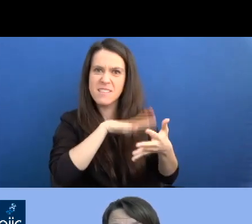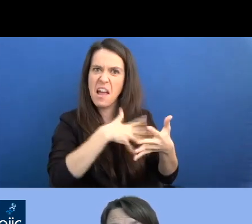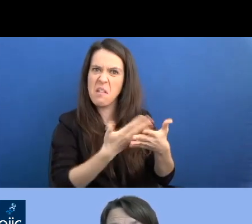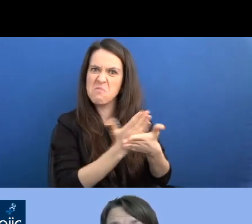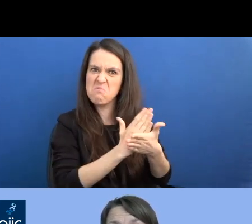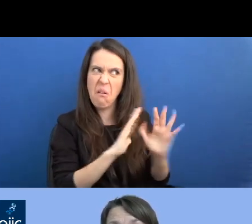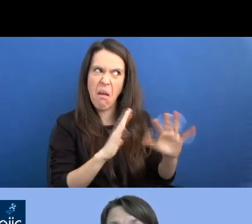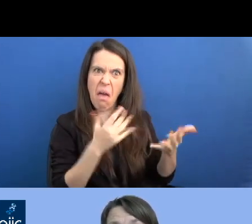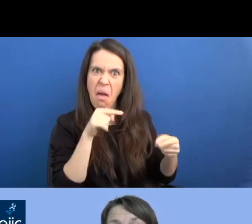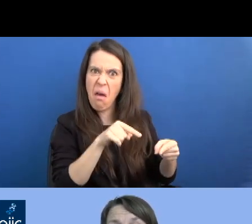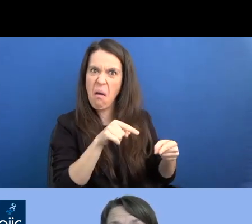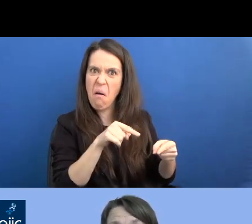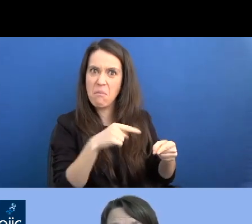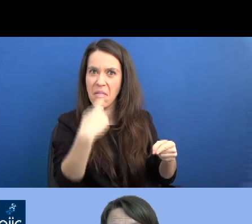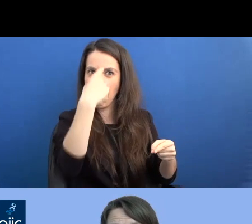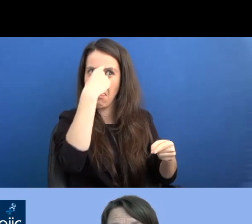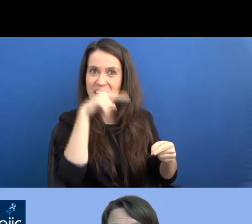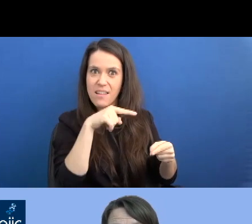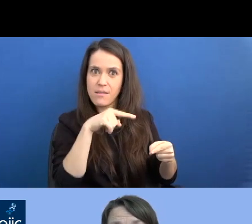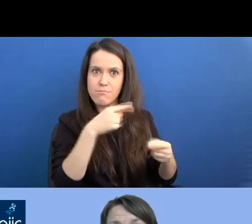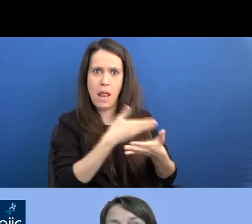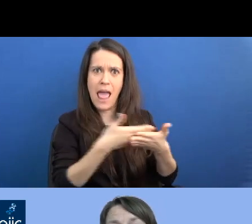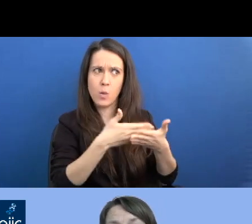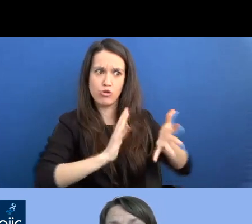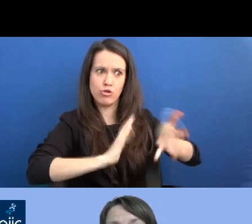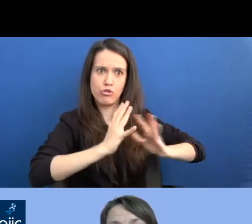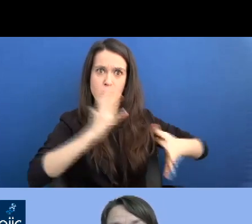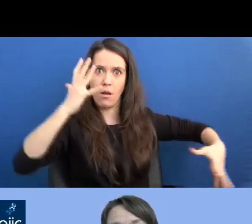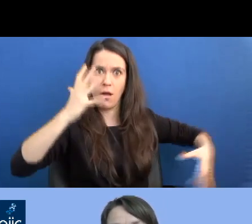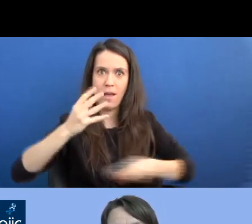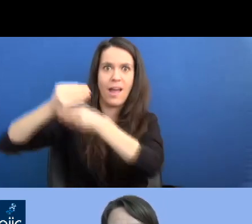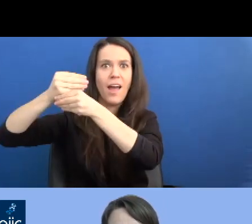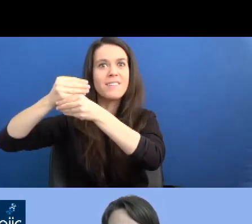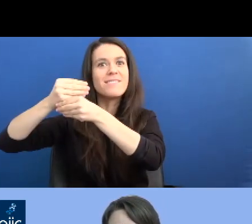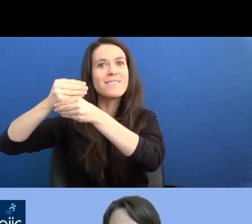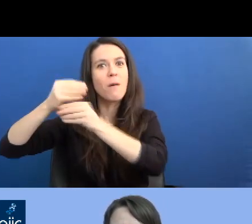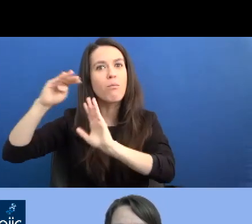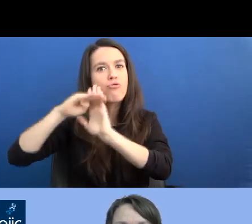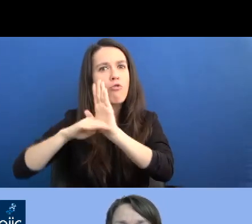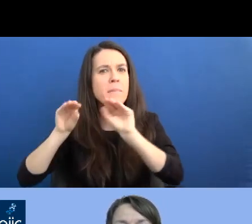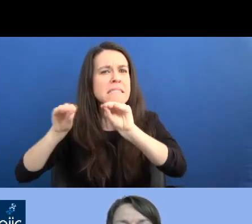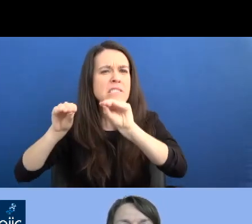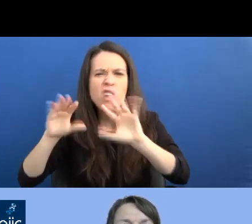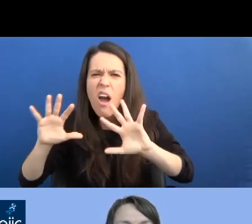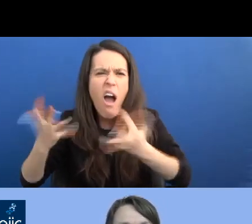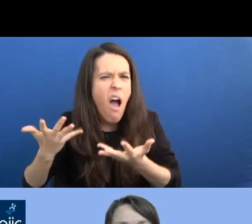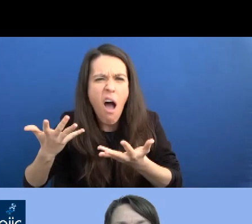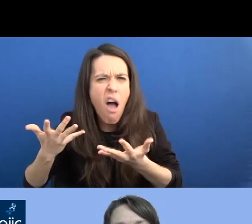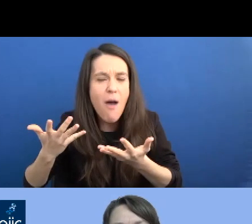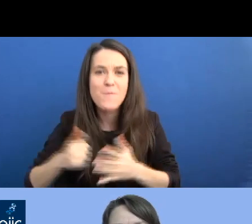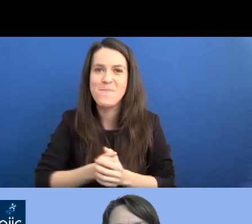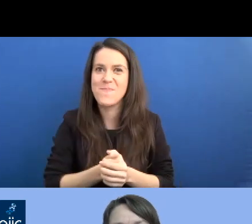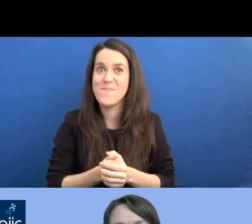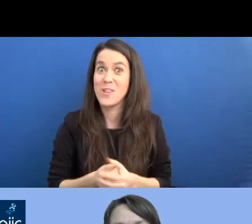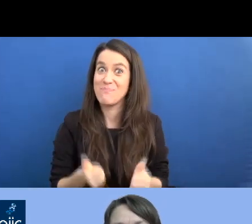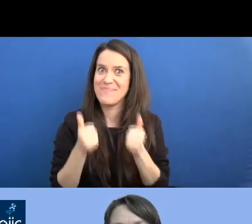interpretación de conferencias en otras lenguas, pero ¿qué es lo que cambia? ¿Qué pasaría si se insertase la lengua de signos en sus